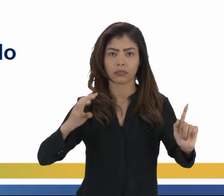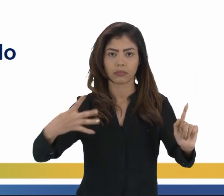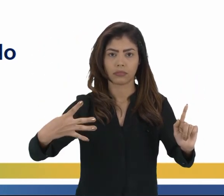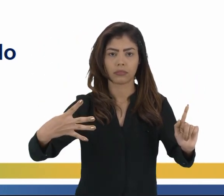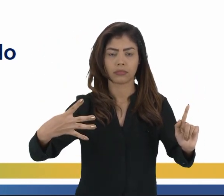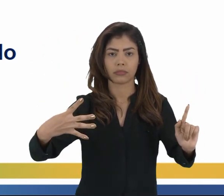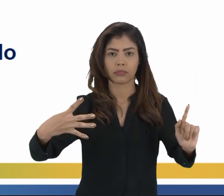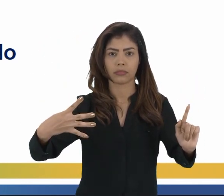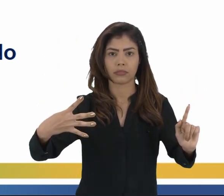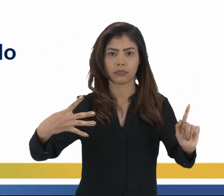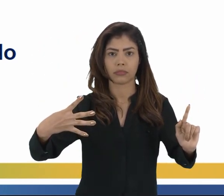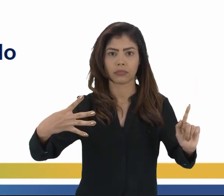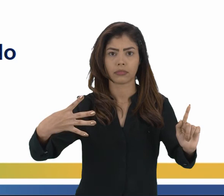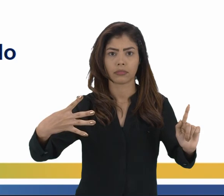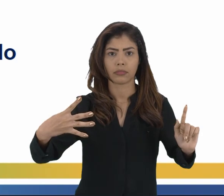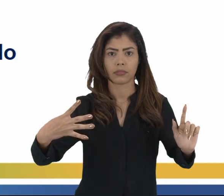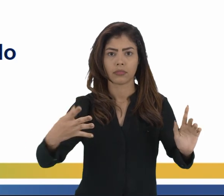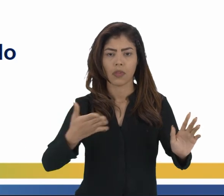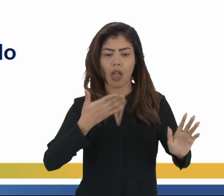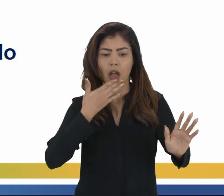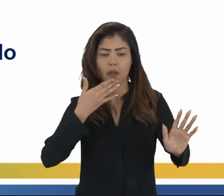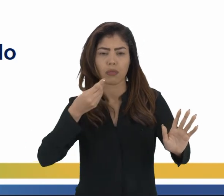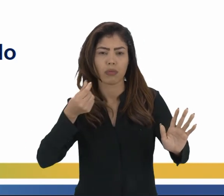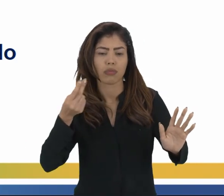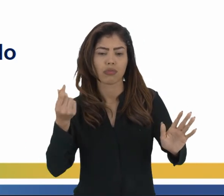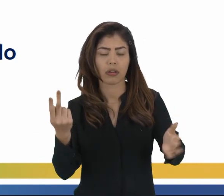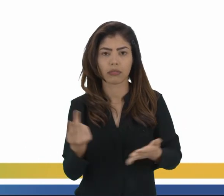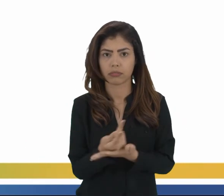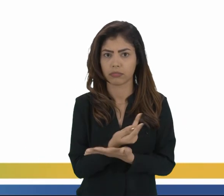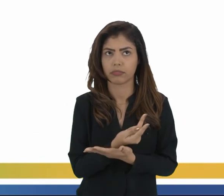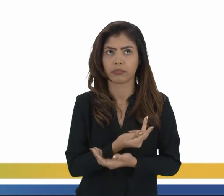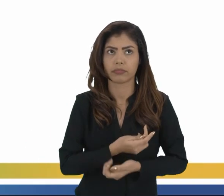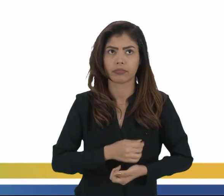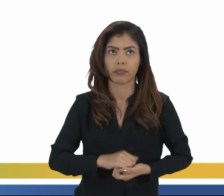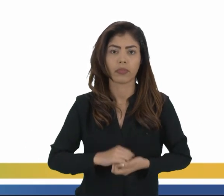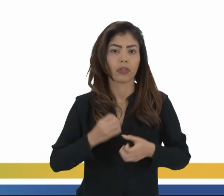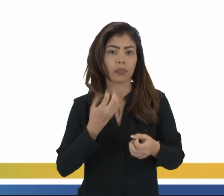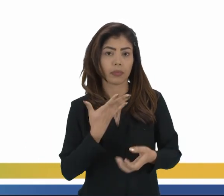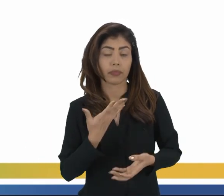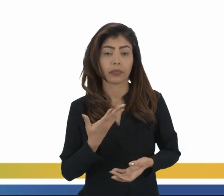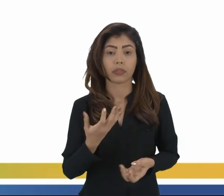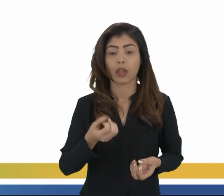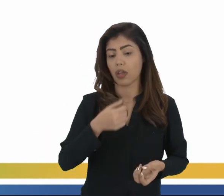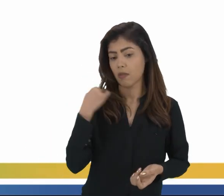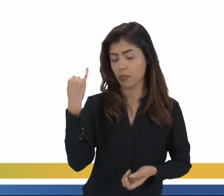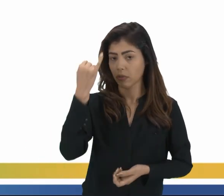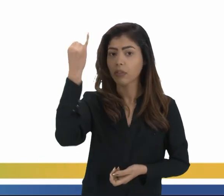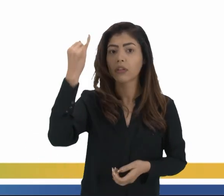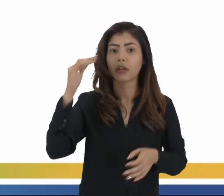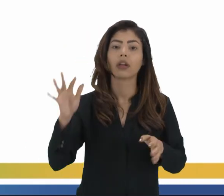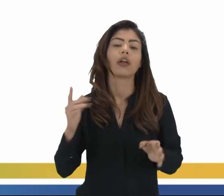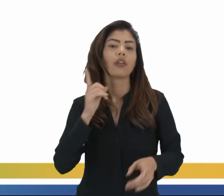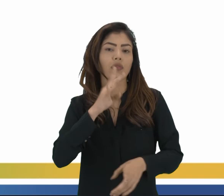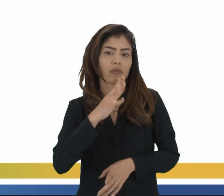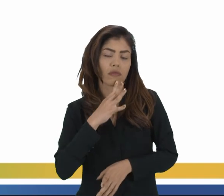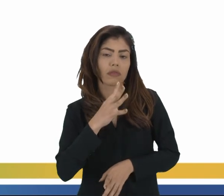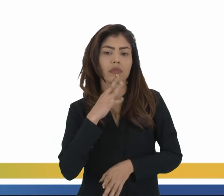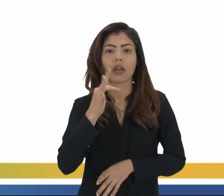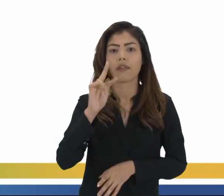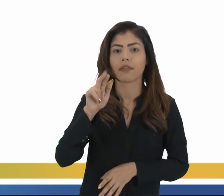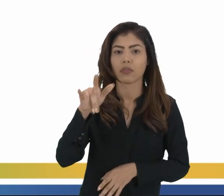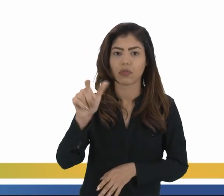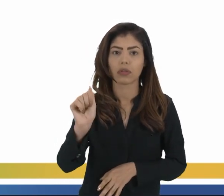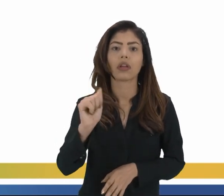Como explicamos antes, el sabor frío de la derrota. Bueno, la importancia de reconocer figuras